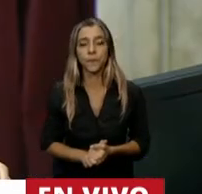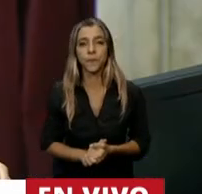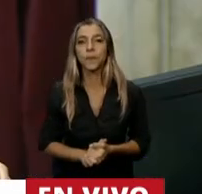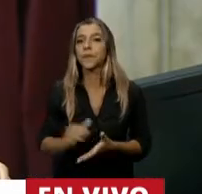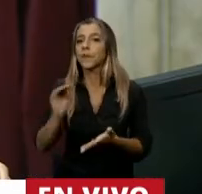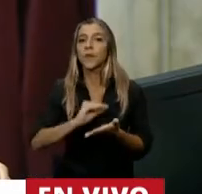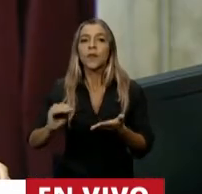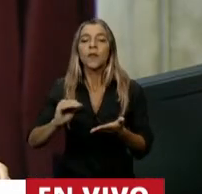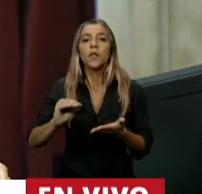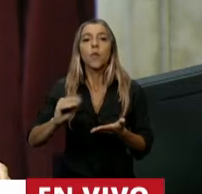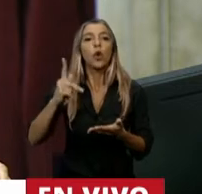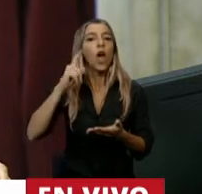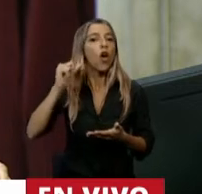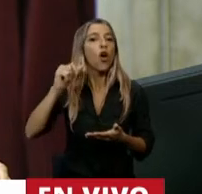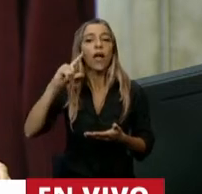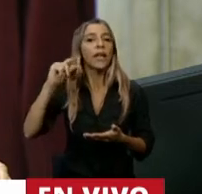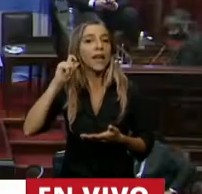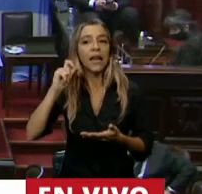Gracias. Diputado Marcelo Koenig.